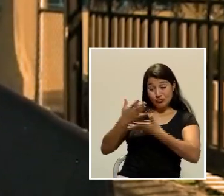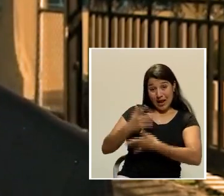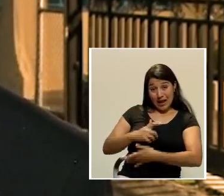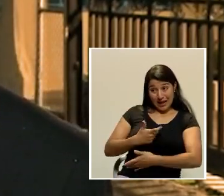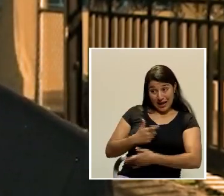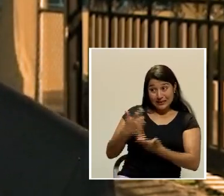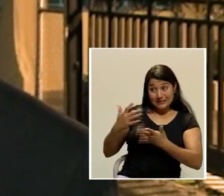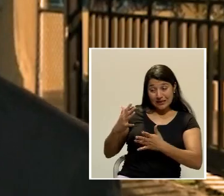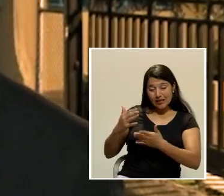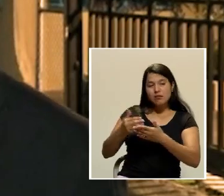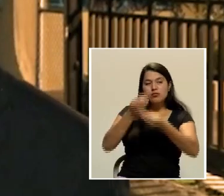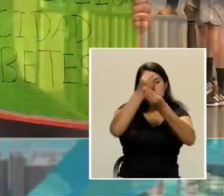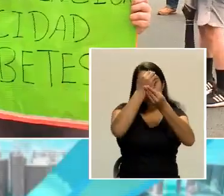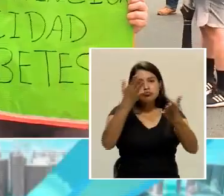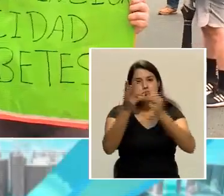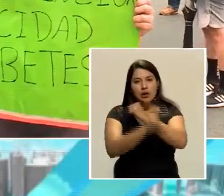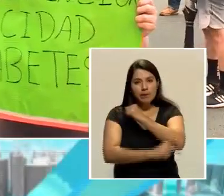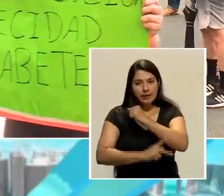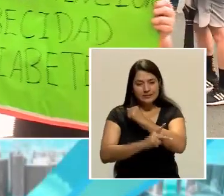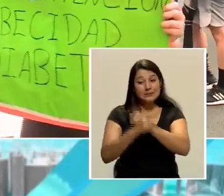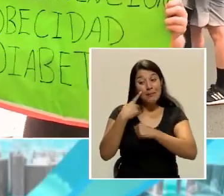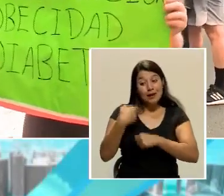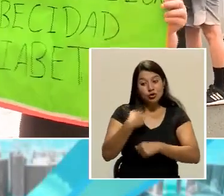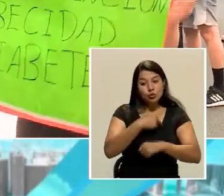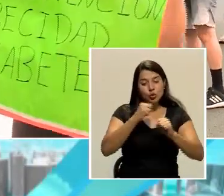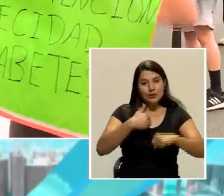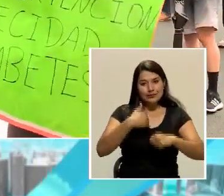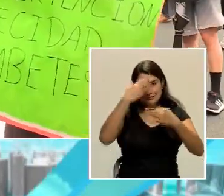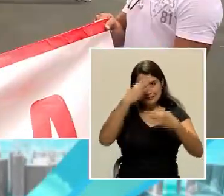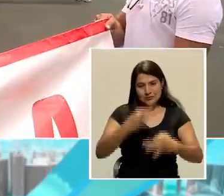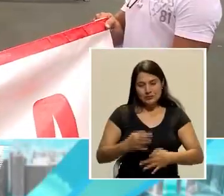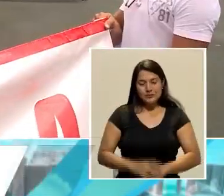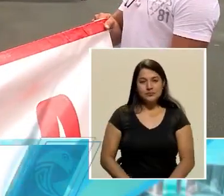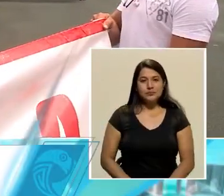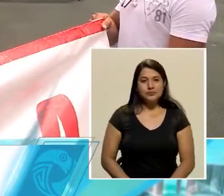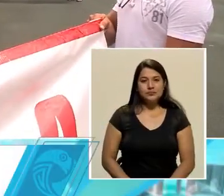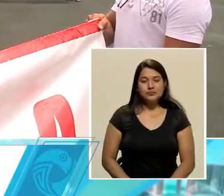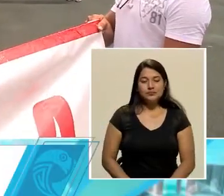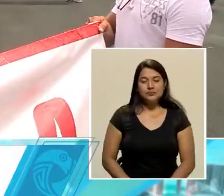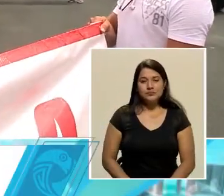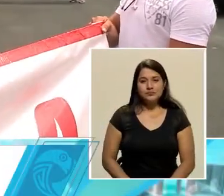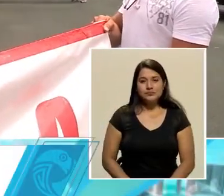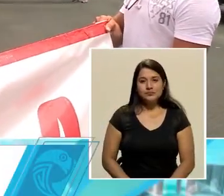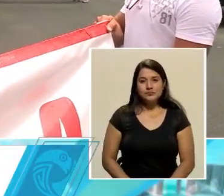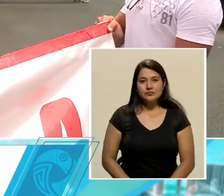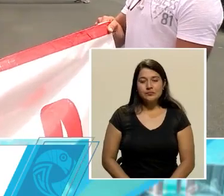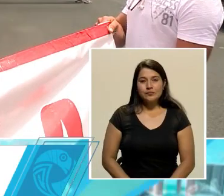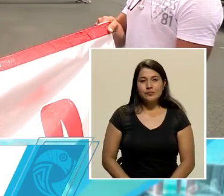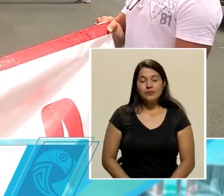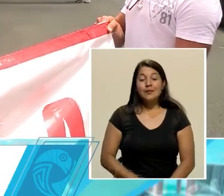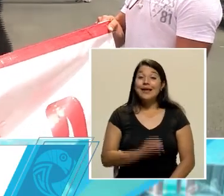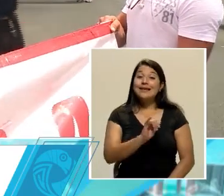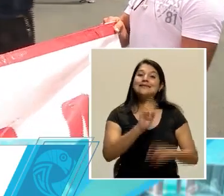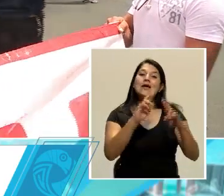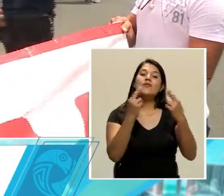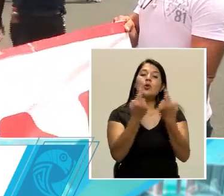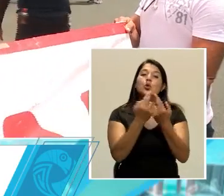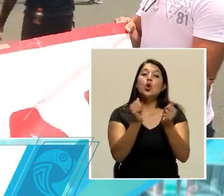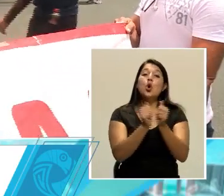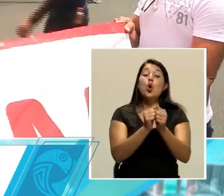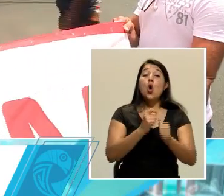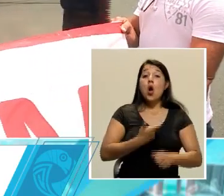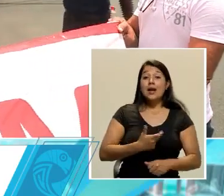ya es un hecho que eso vamos a avanzar sobre esa mesa semanal y la idea es que también los alcaldes podamos tener sus insumos previo a que sea conocimiento público para